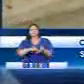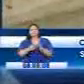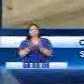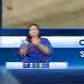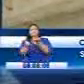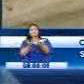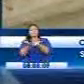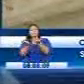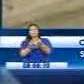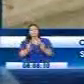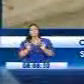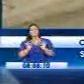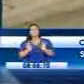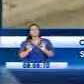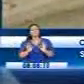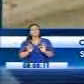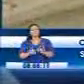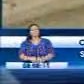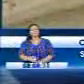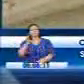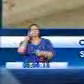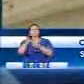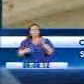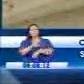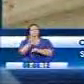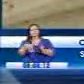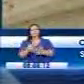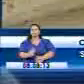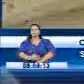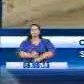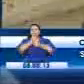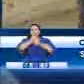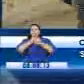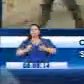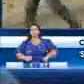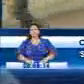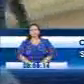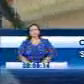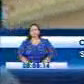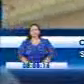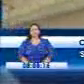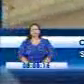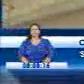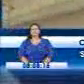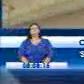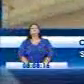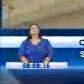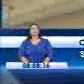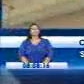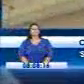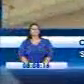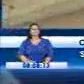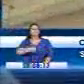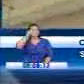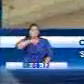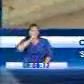seguridad de todos justamente es la vida del peatón la que se está tratando de tratando